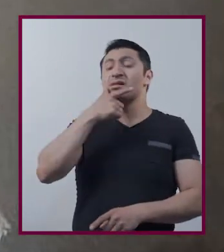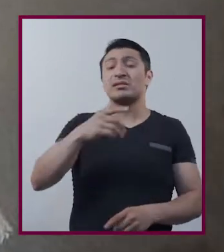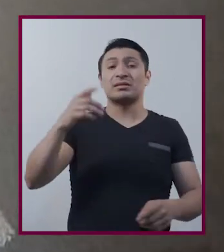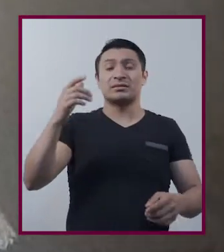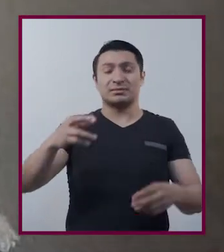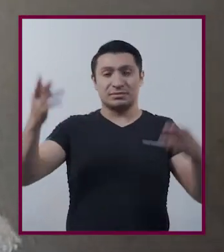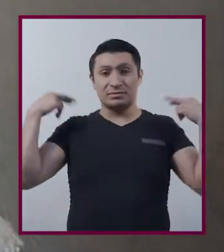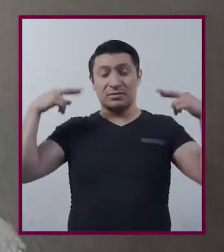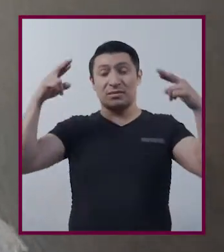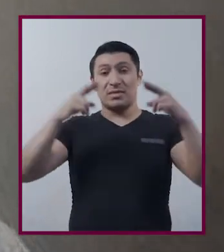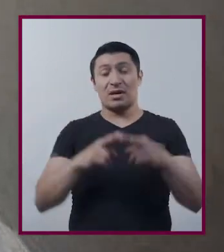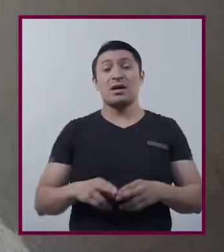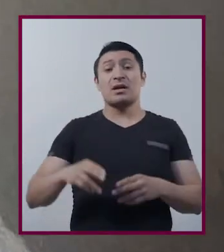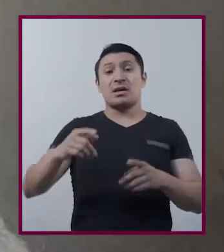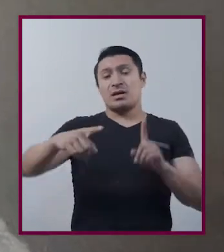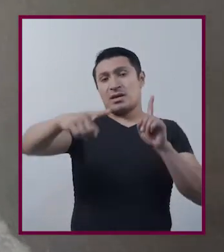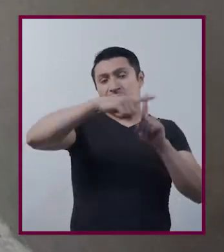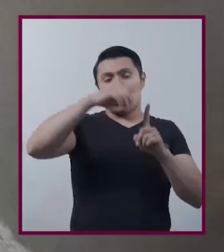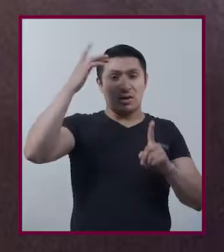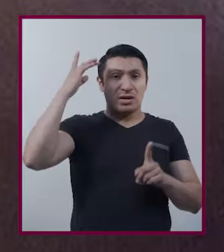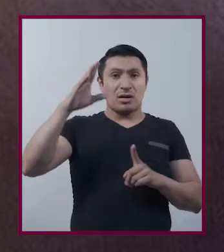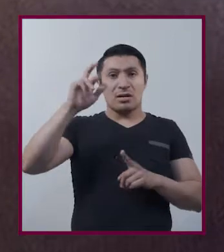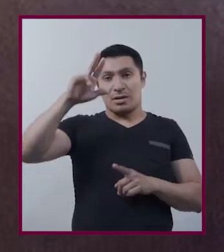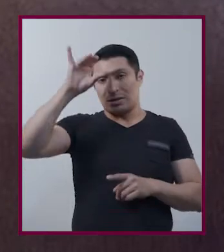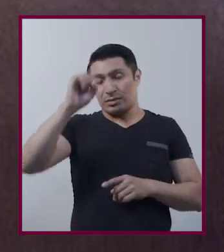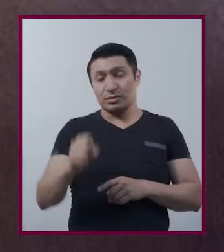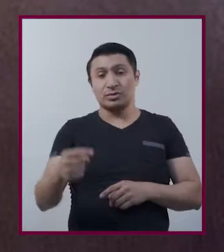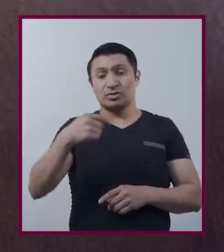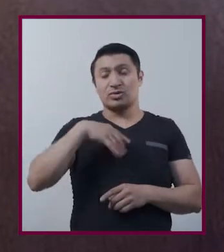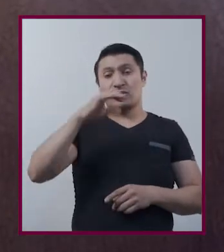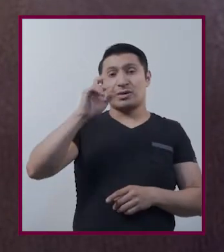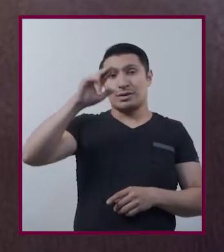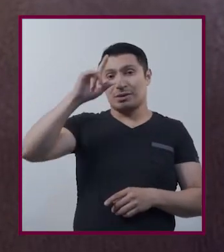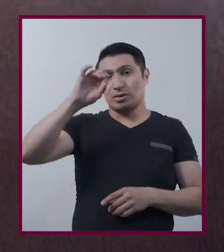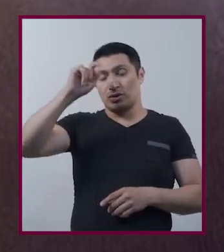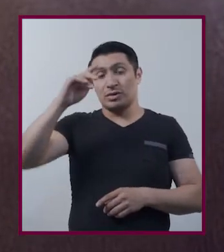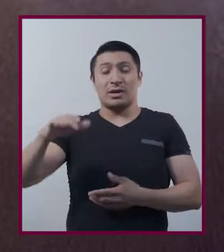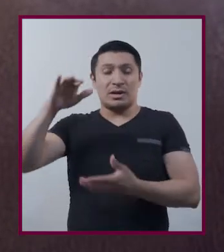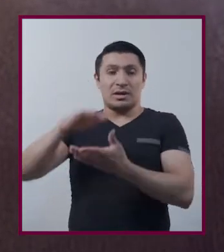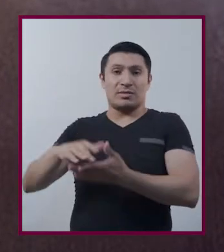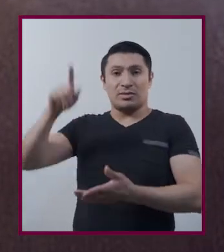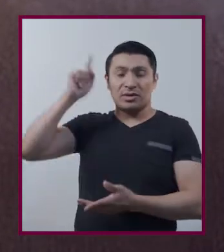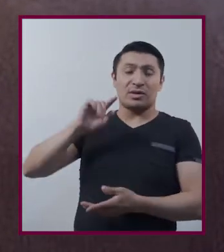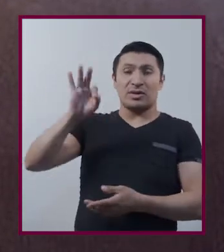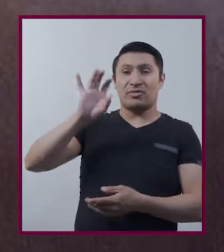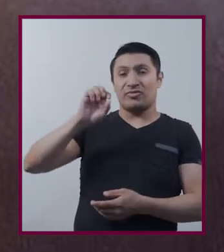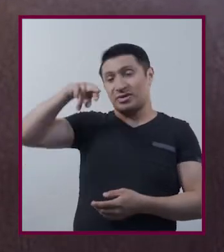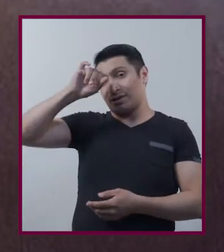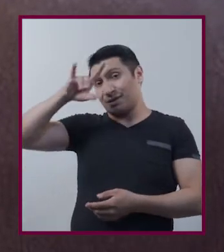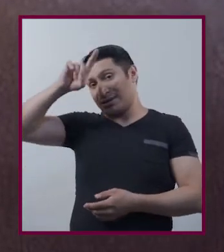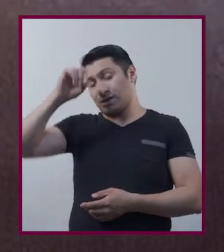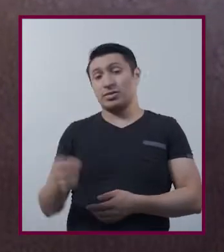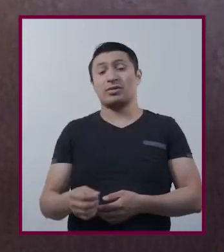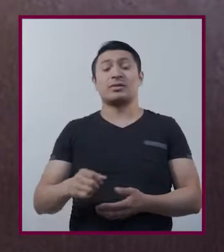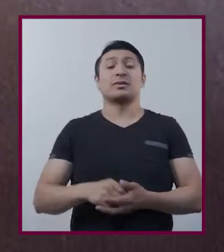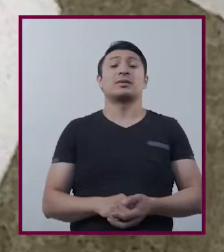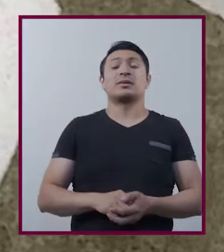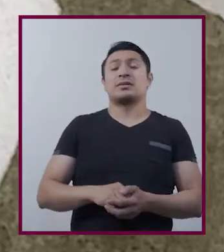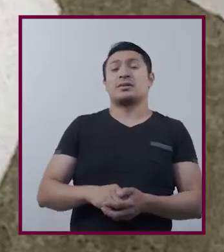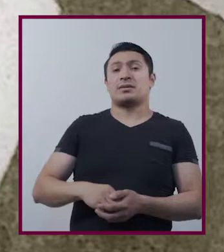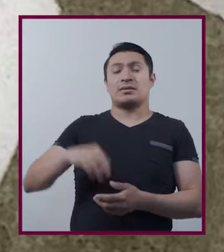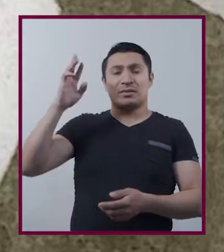Inglaterra, gran maestra de la Cruz de San Carlos. Yo soy Carlota de Amelia, mujer de Fernando Maximiliano